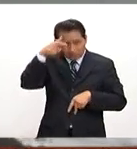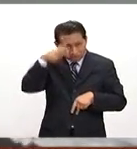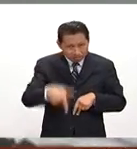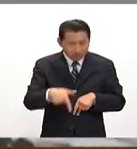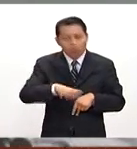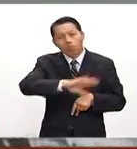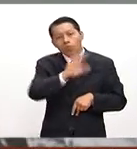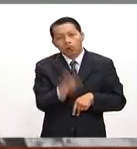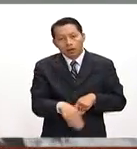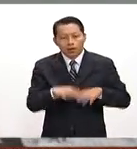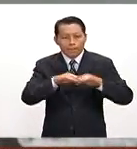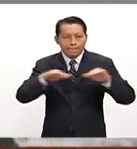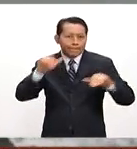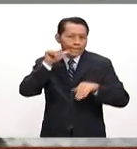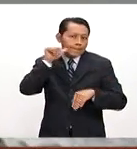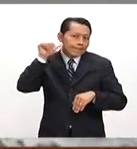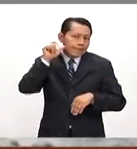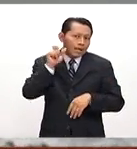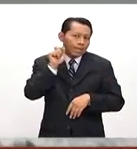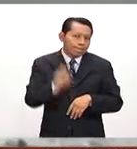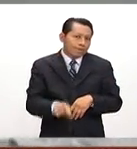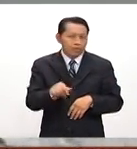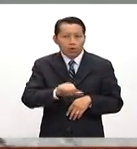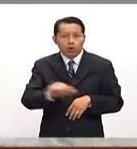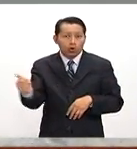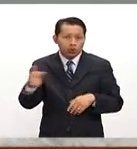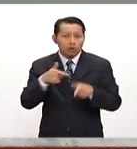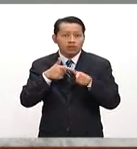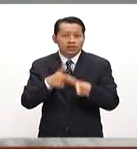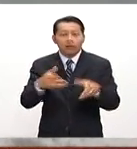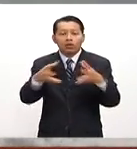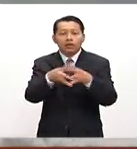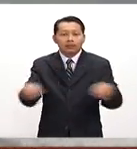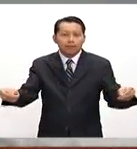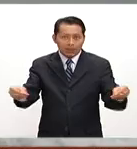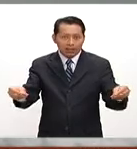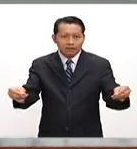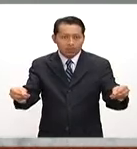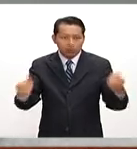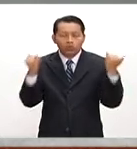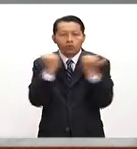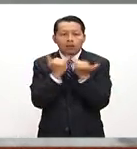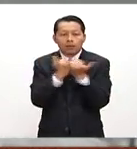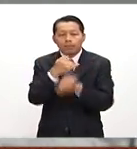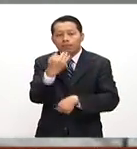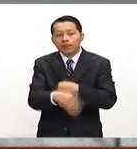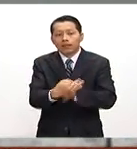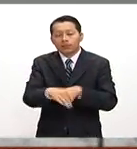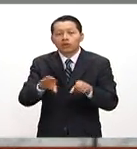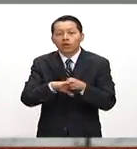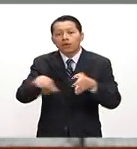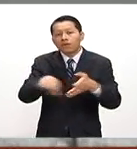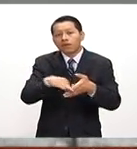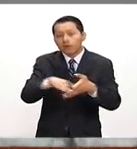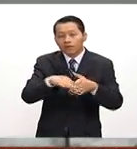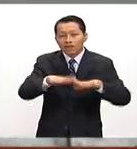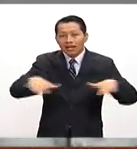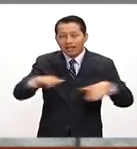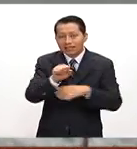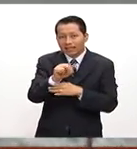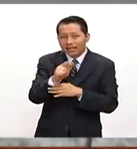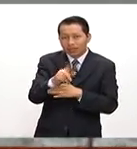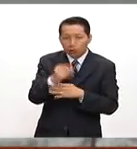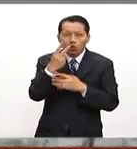vida en la playa ayer mismo y el resto sigue en calidad de desaparecidos. Mientras que frente a las playas del Sargento, dos personas